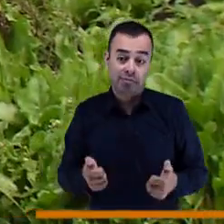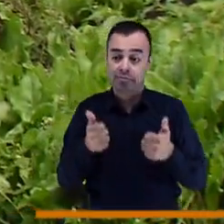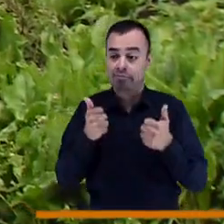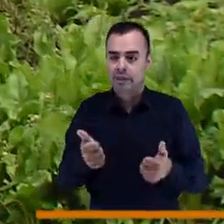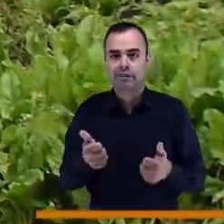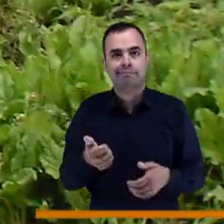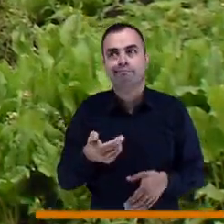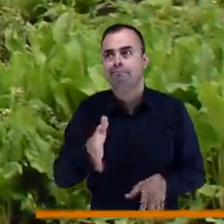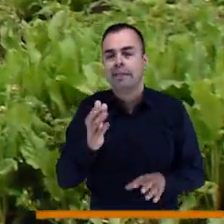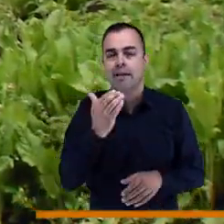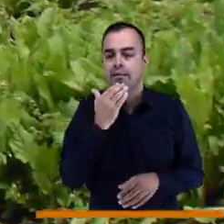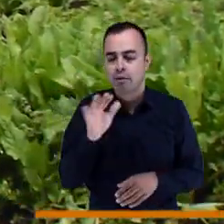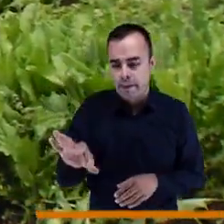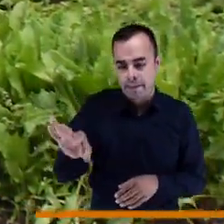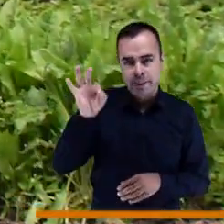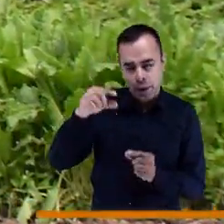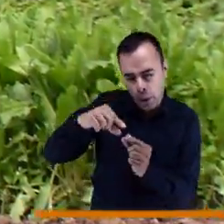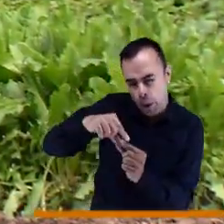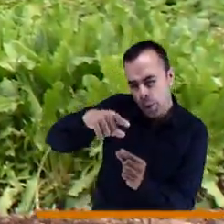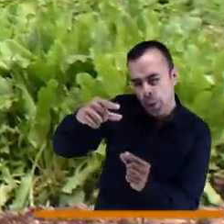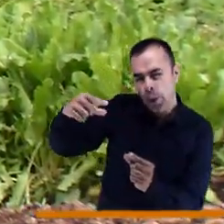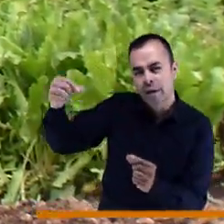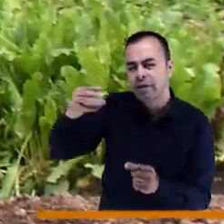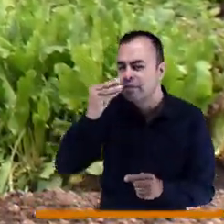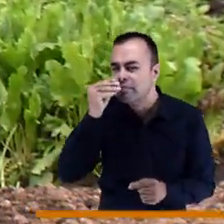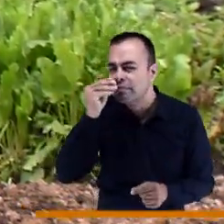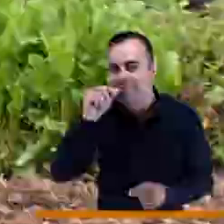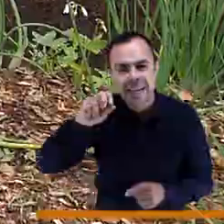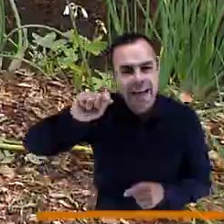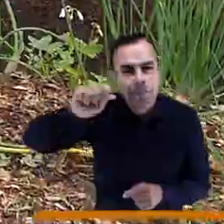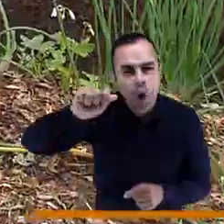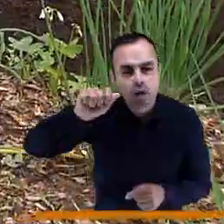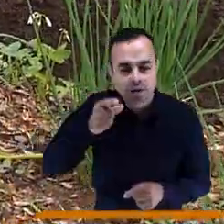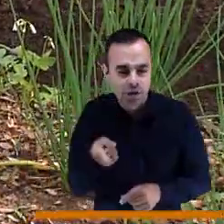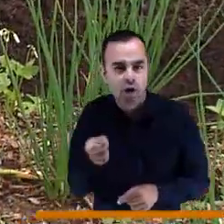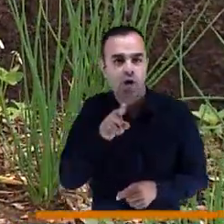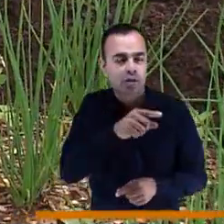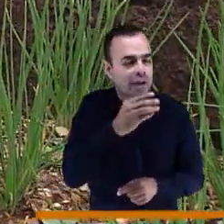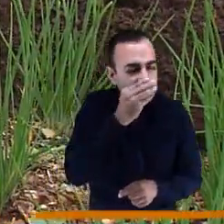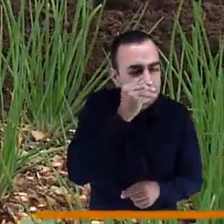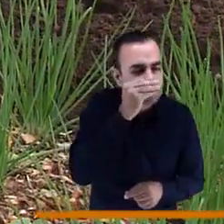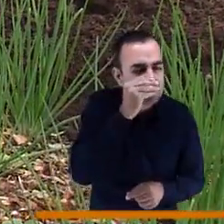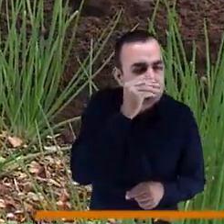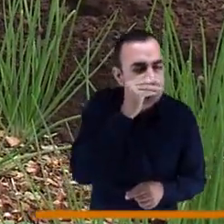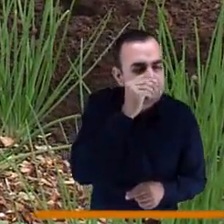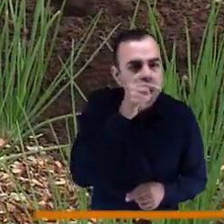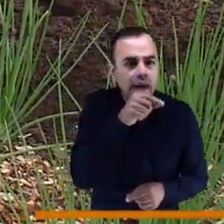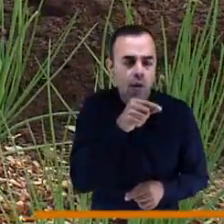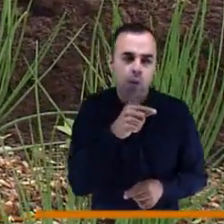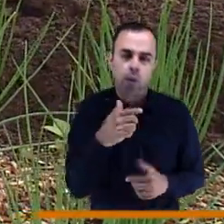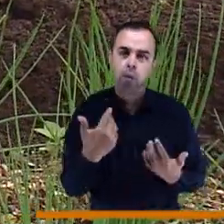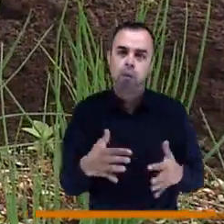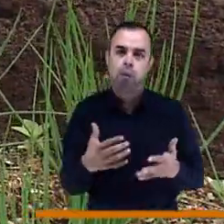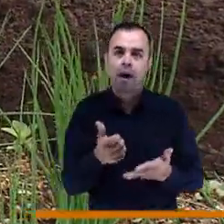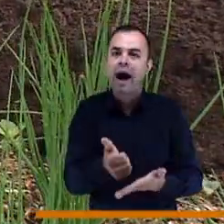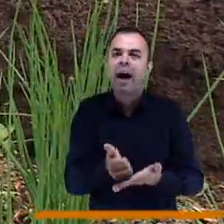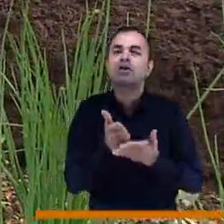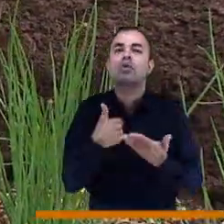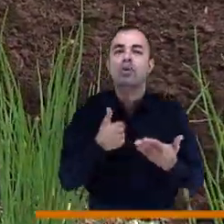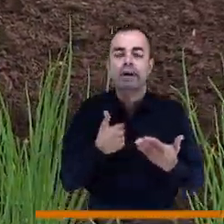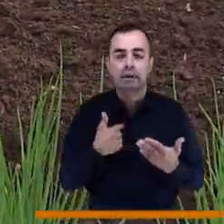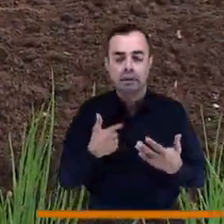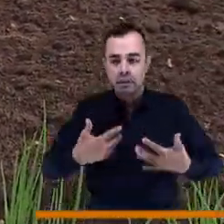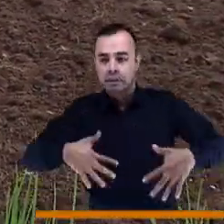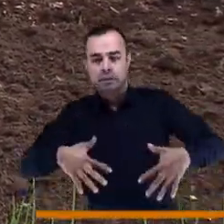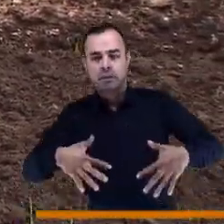que si tomamos, por ejemplo, una planta de limoncillo, de hierbabuena, sabemos que esta nos va a ayudar al